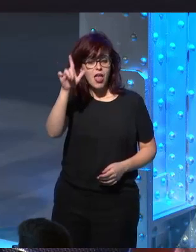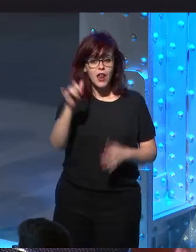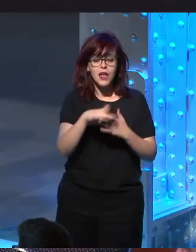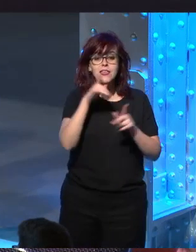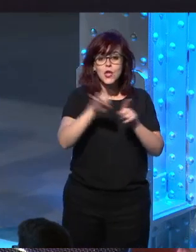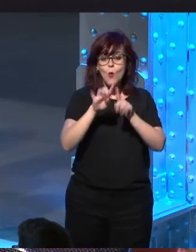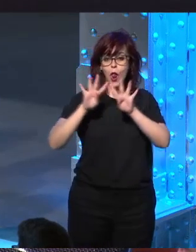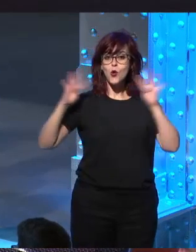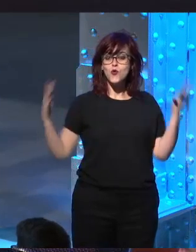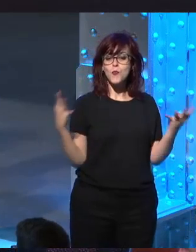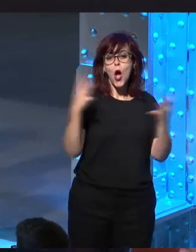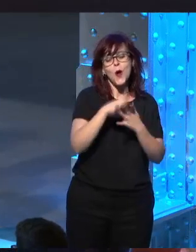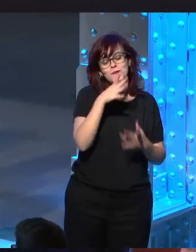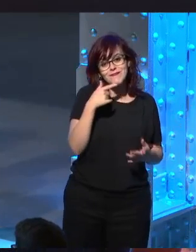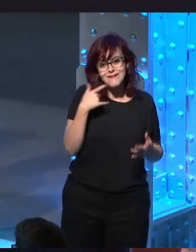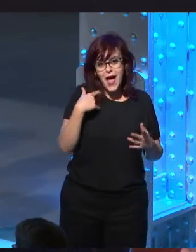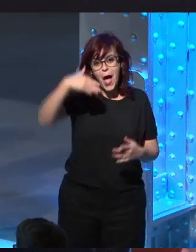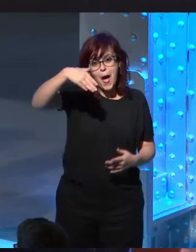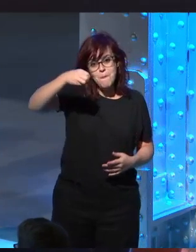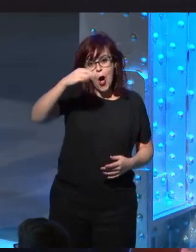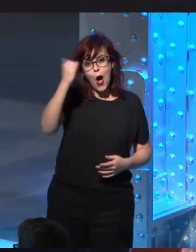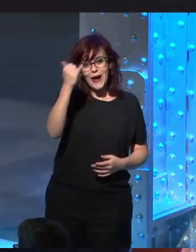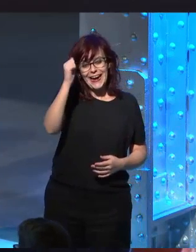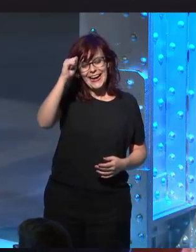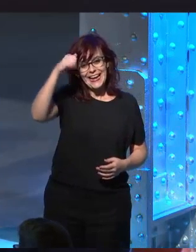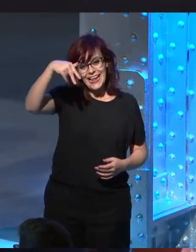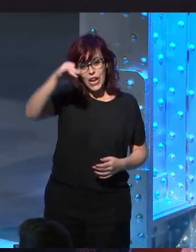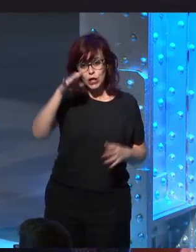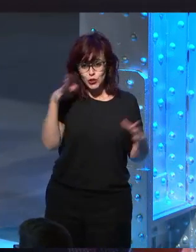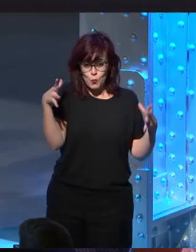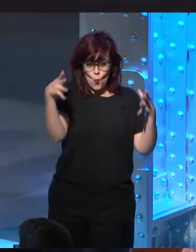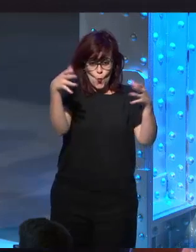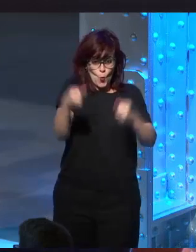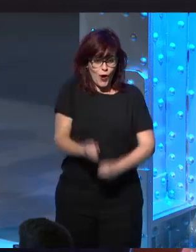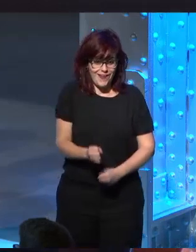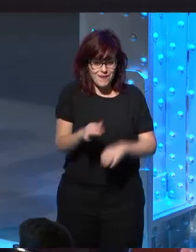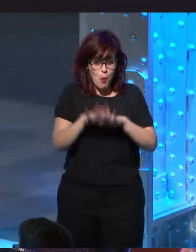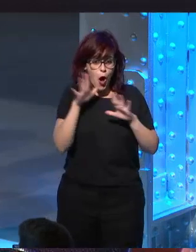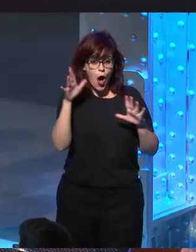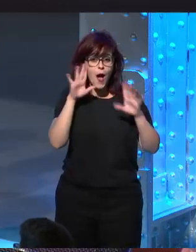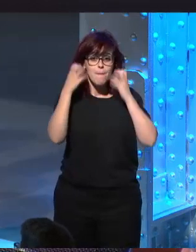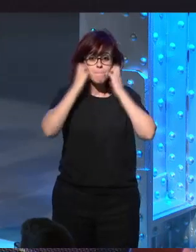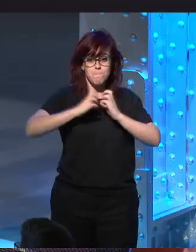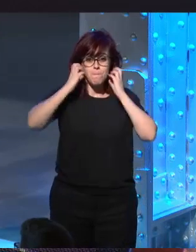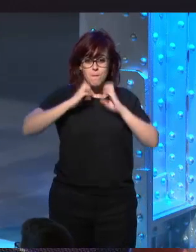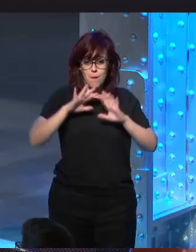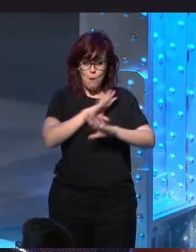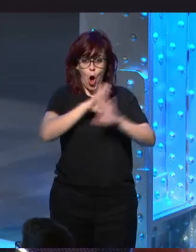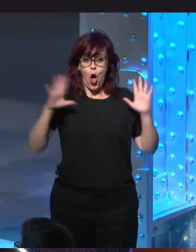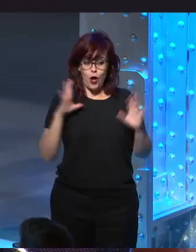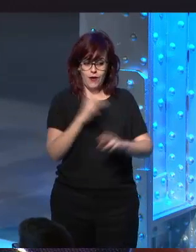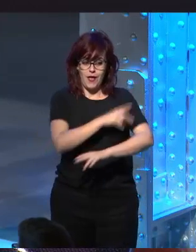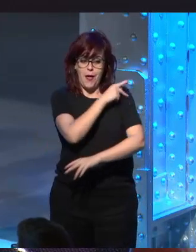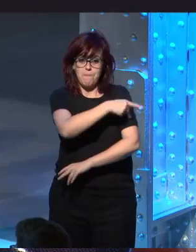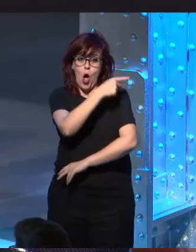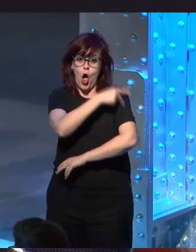mojinos escocíos. Bien. Que van vestidos menos elegantes. De medio cuerpo para arriba, van vestidos de tatuaje, y de medio cuerpo para abajo de pantalón rojo.